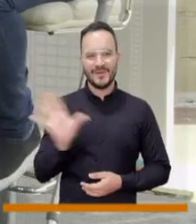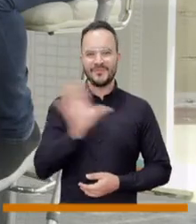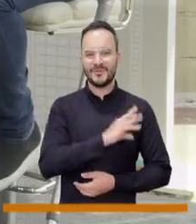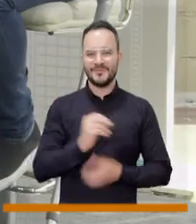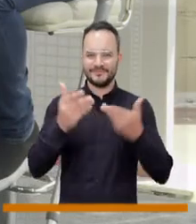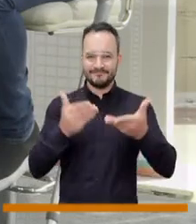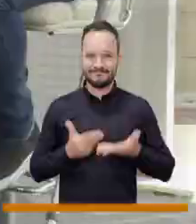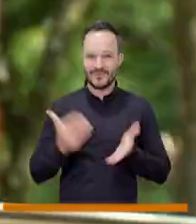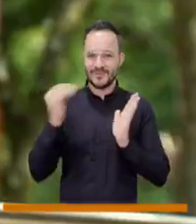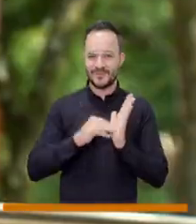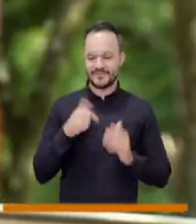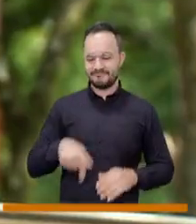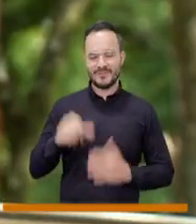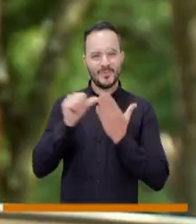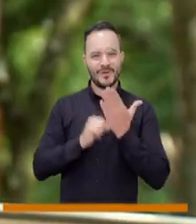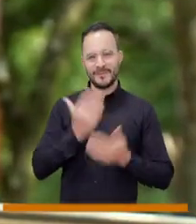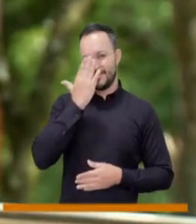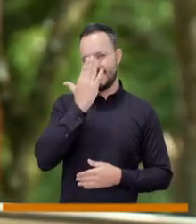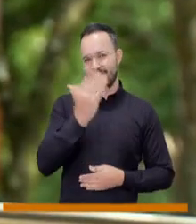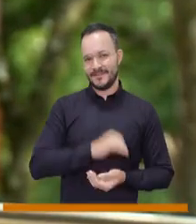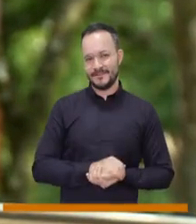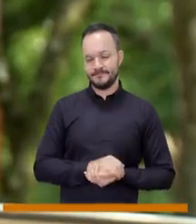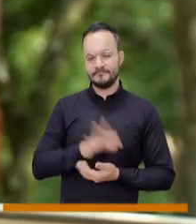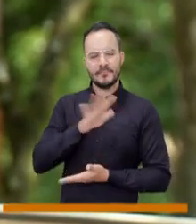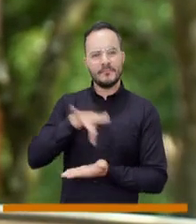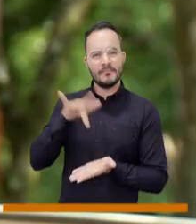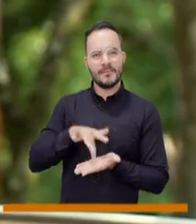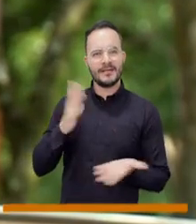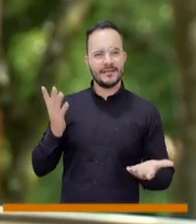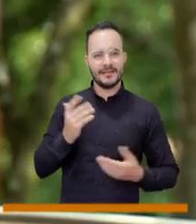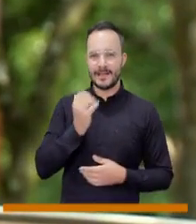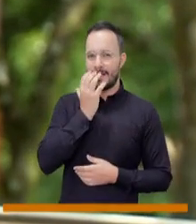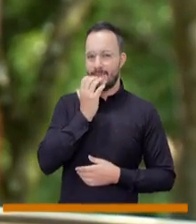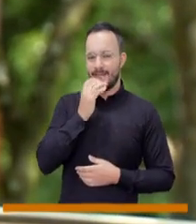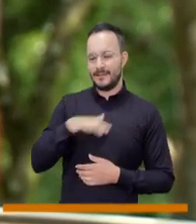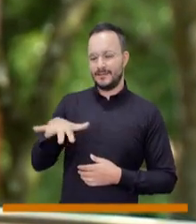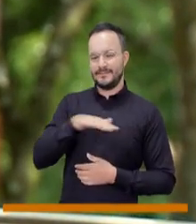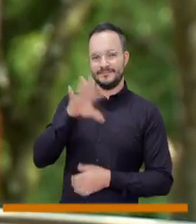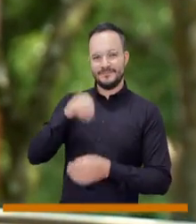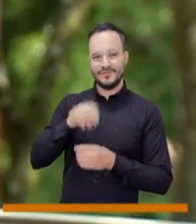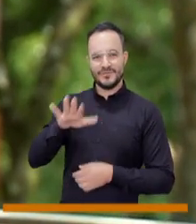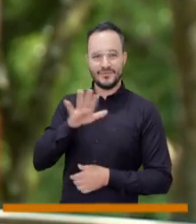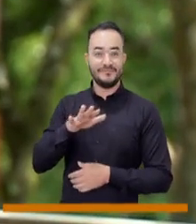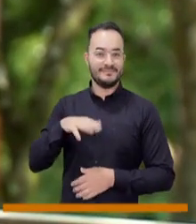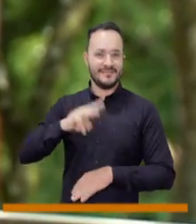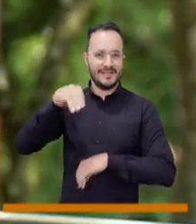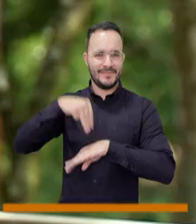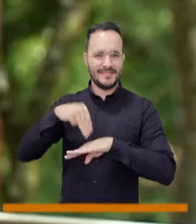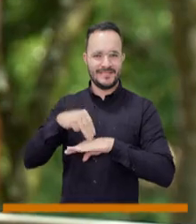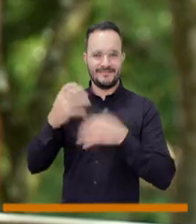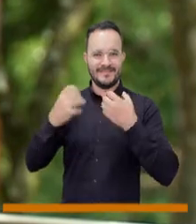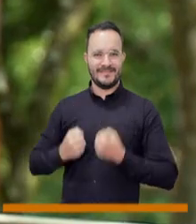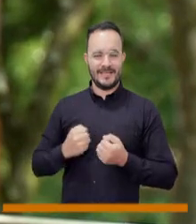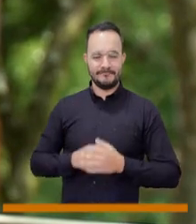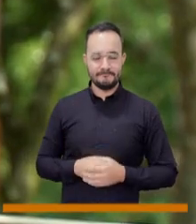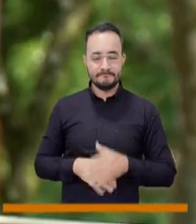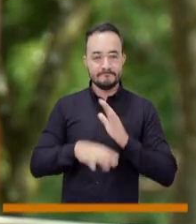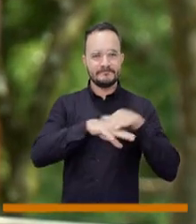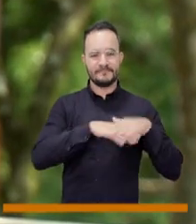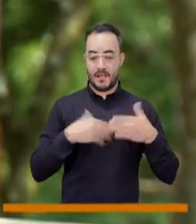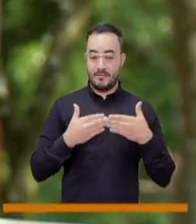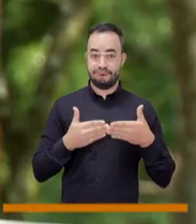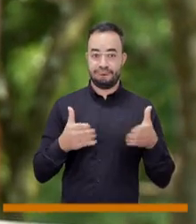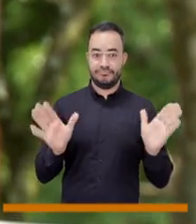bienvenidos una vez más a De Frente. Hoy desde el Parque Gabriel García Márquez, la sede de Telemedellín, y comenzamos nuestro